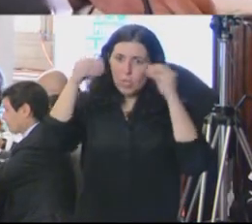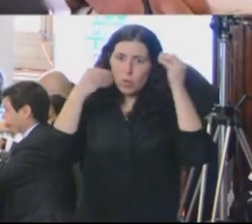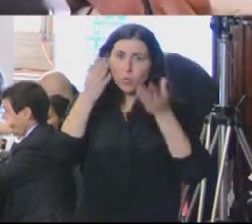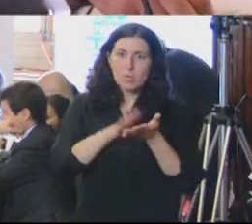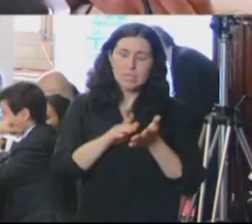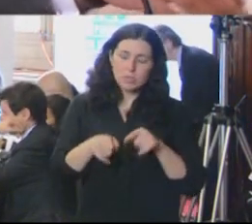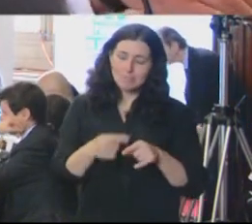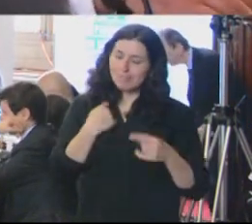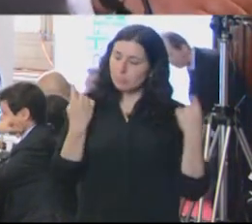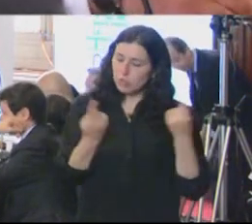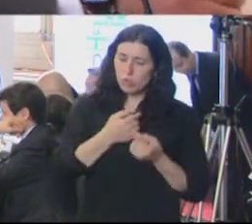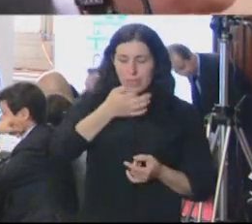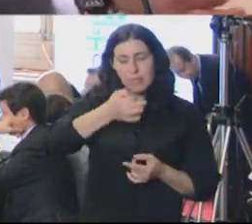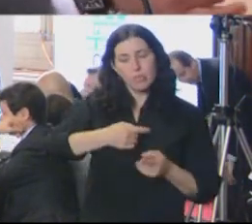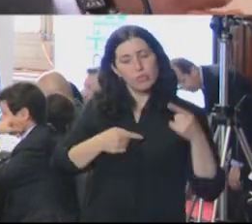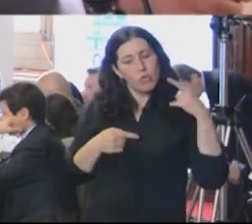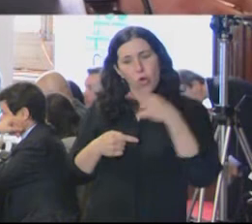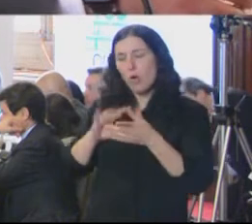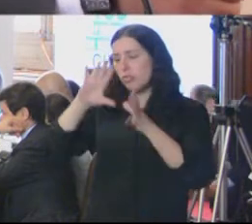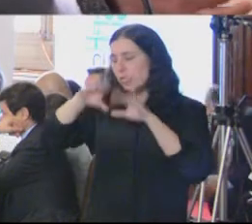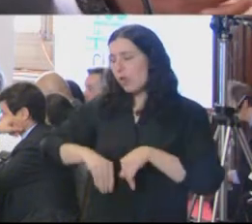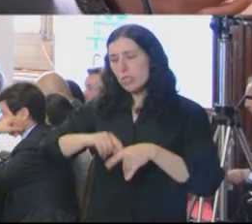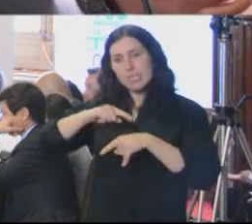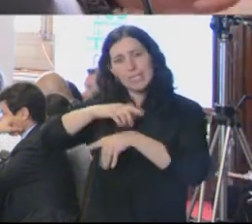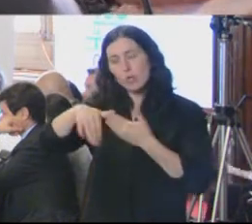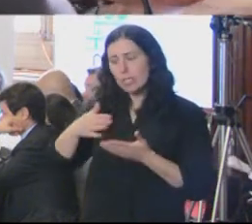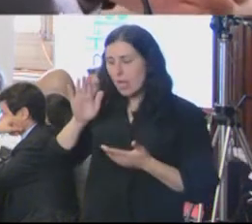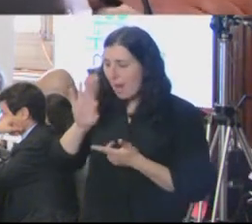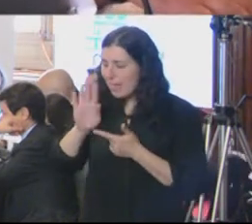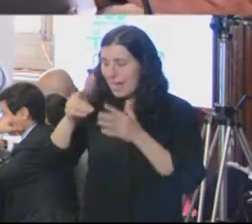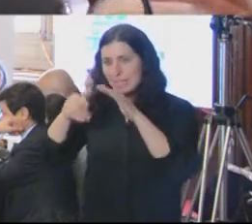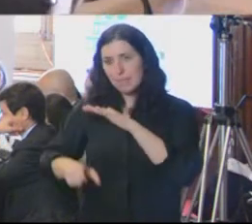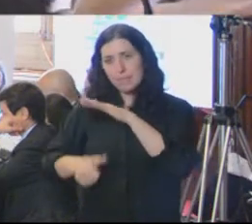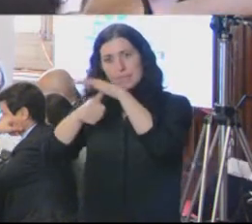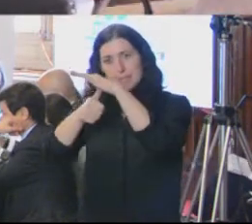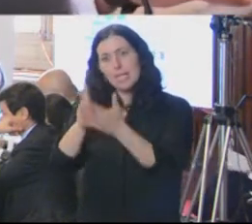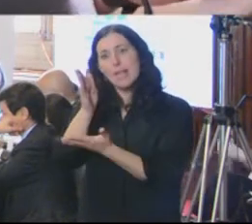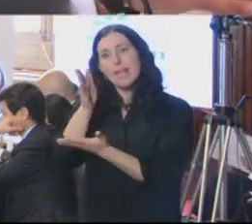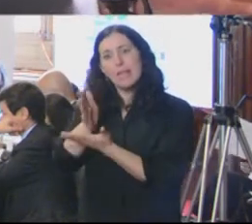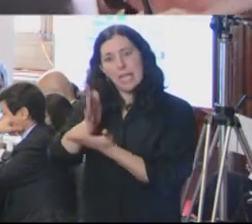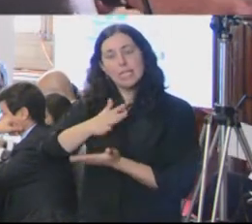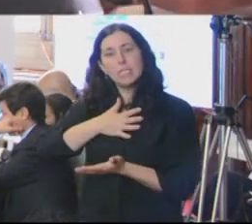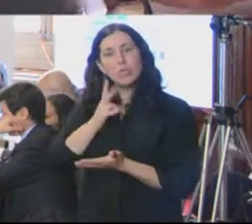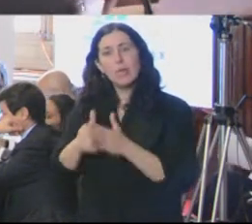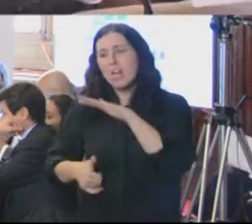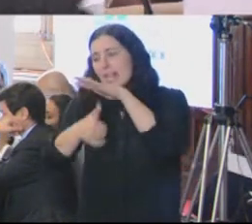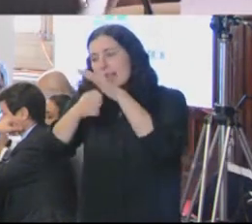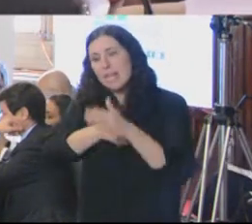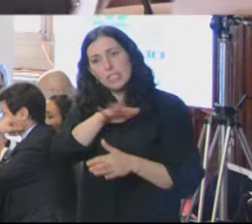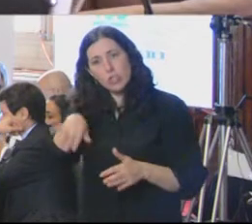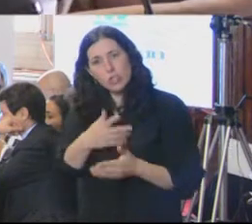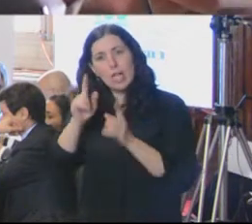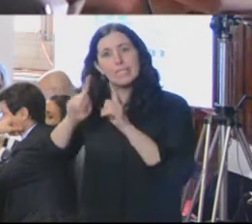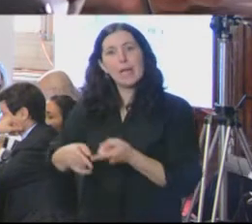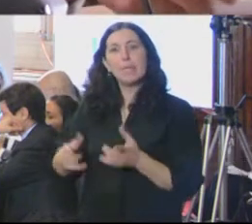condena enfáticamente los casos de agresiones que han sucedido a defensores, defensoras de derechos humanos, líderes sociales y